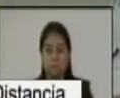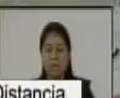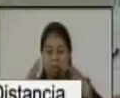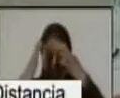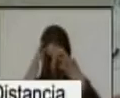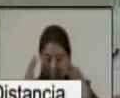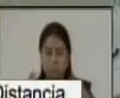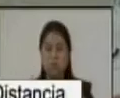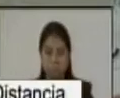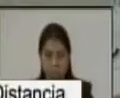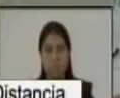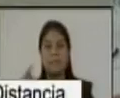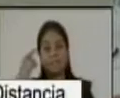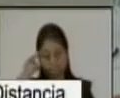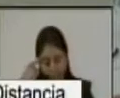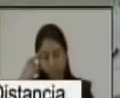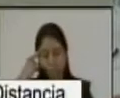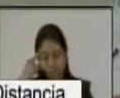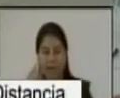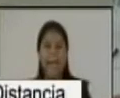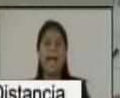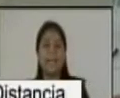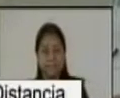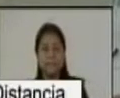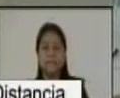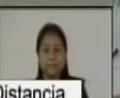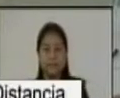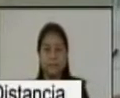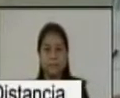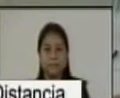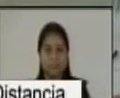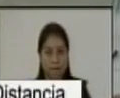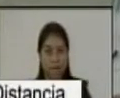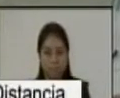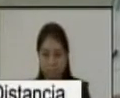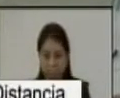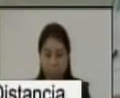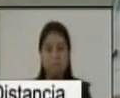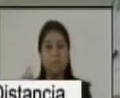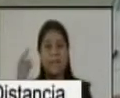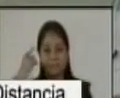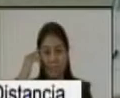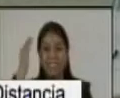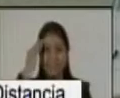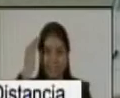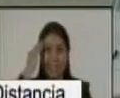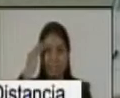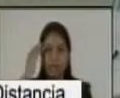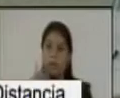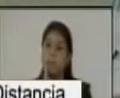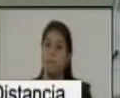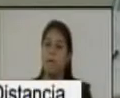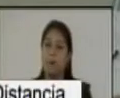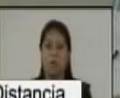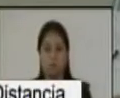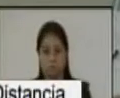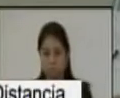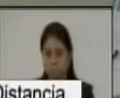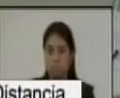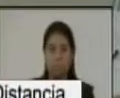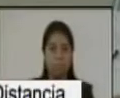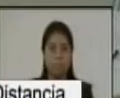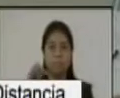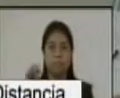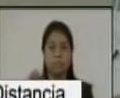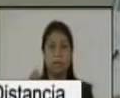decisiones adecuadas, adelantadas, y lo hemos hecho sabiendo que estamos haciendo lo mejor por el país. Pero